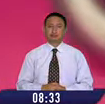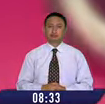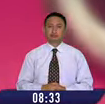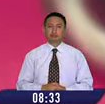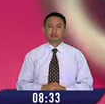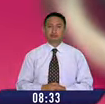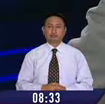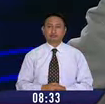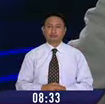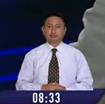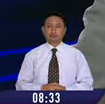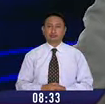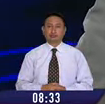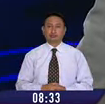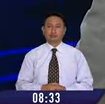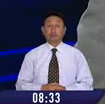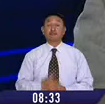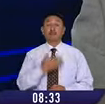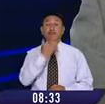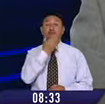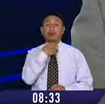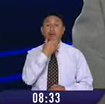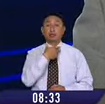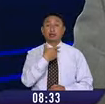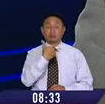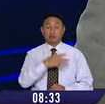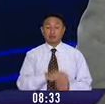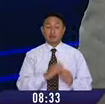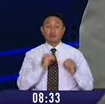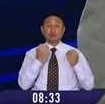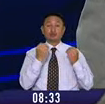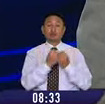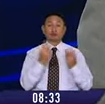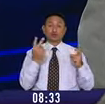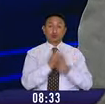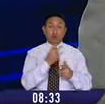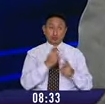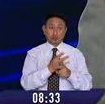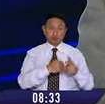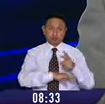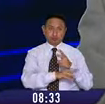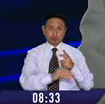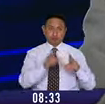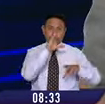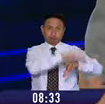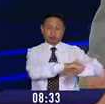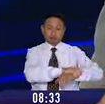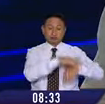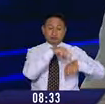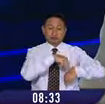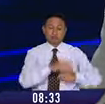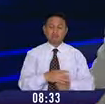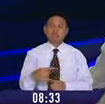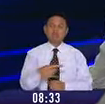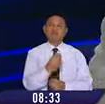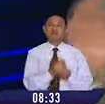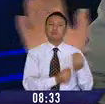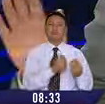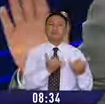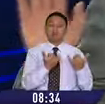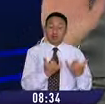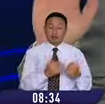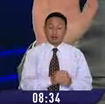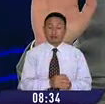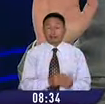Jorge Salazar. Y en la ciudad de Ambato, amigos, fue desarticulado un grupo de delincuencia organizada dedicada... Ahora es el